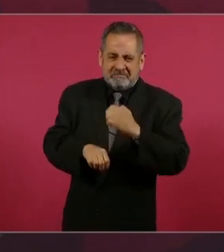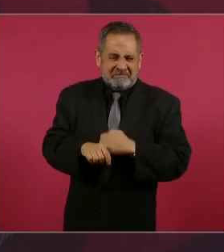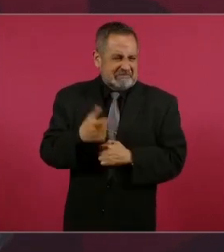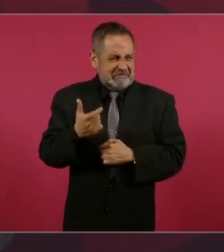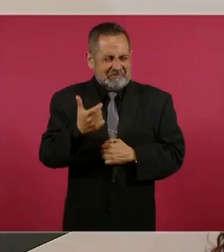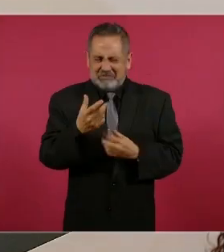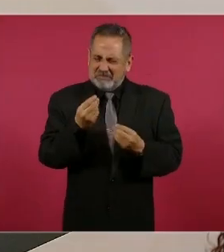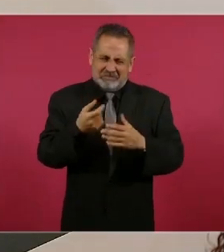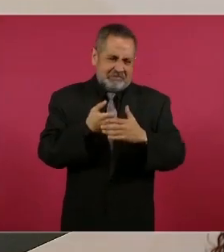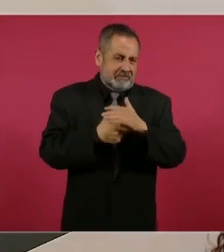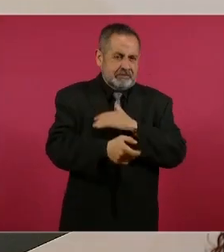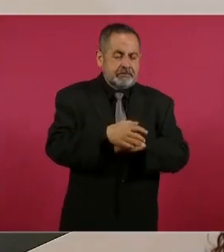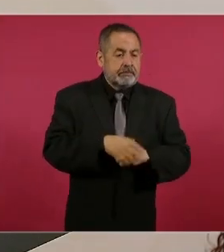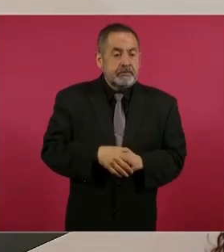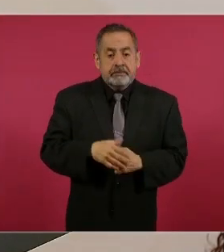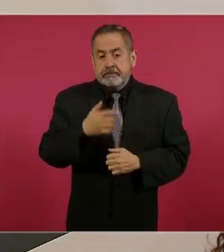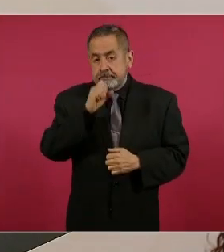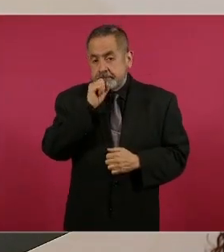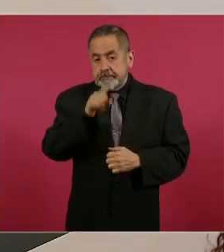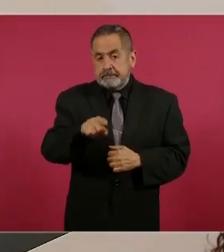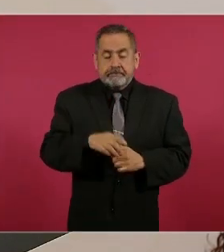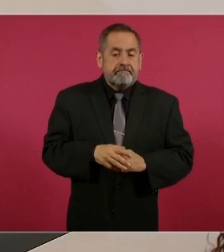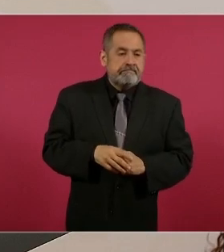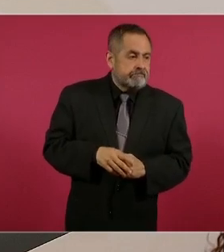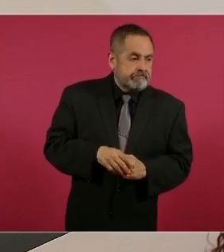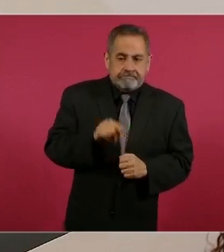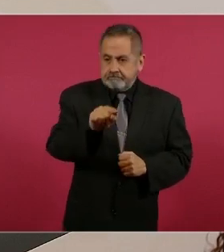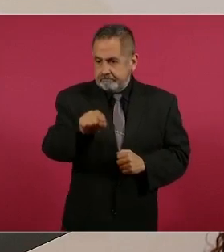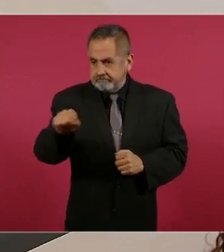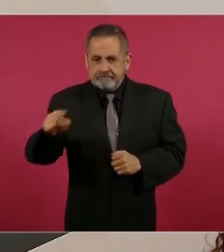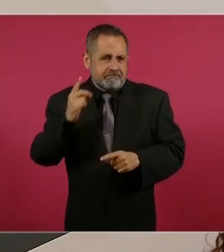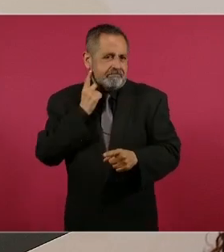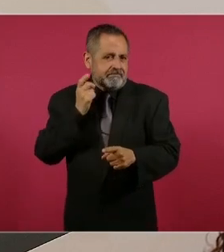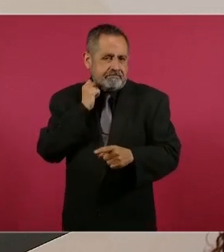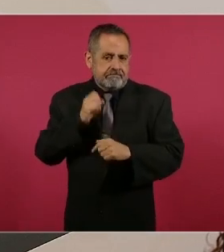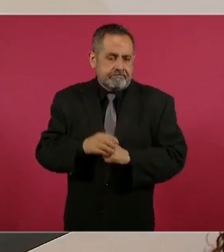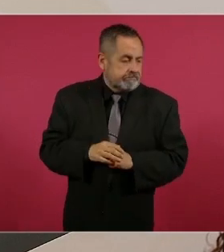muchísimo dinero a cooptar, a comprar